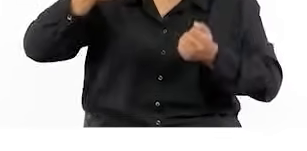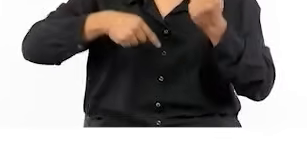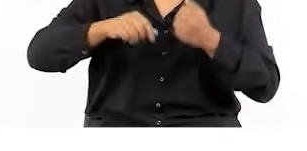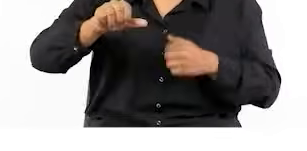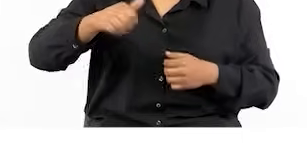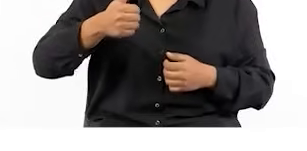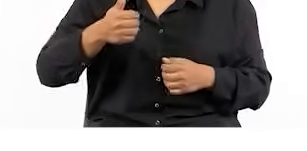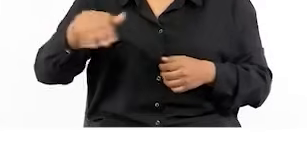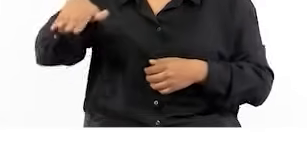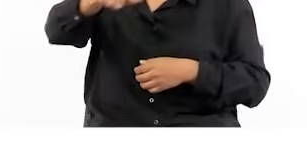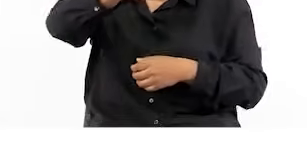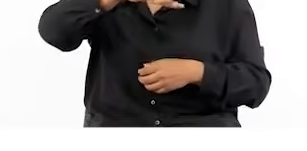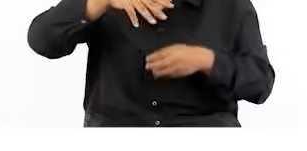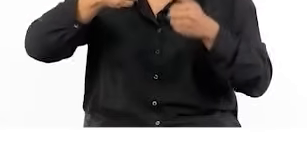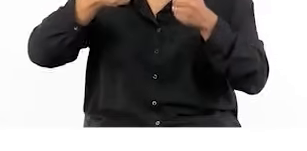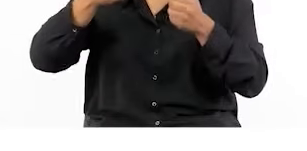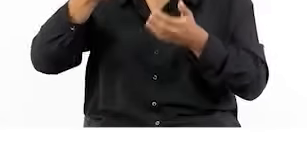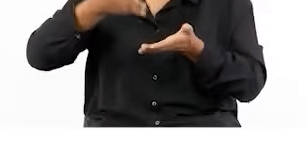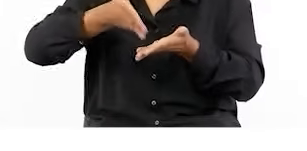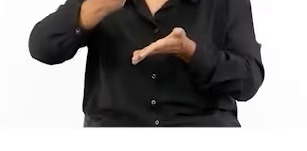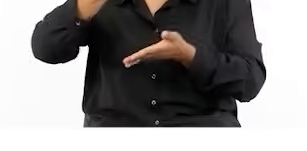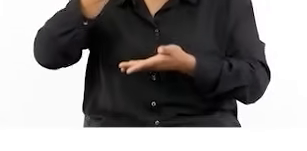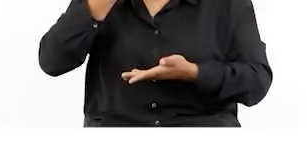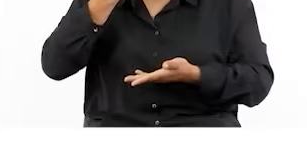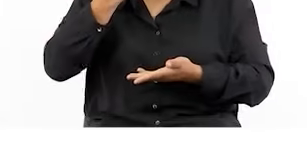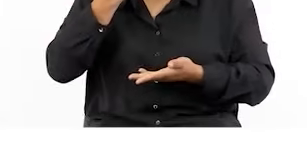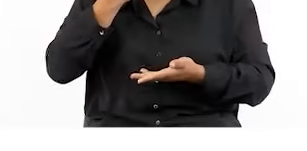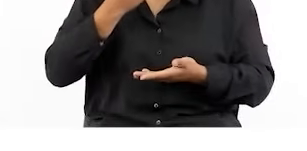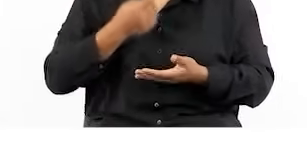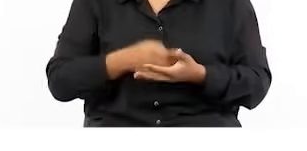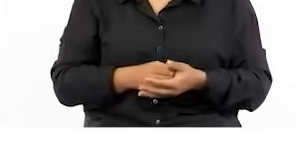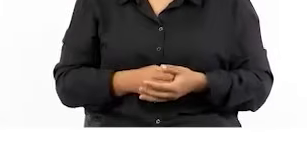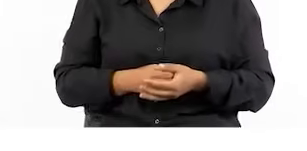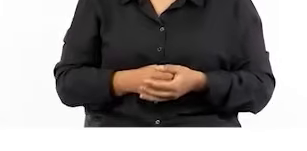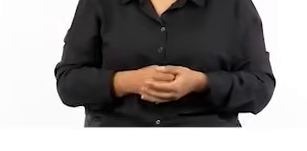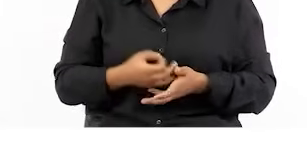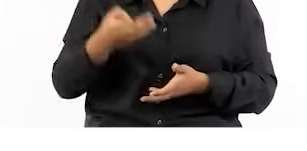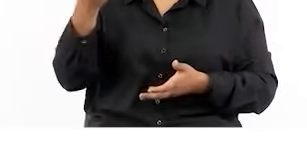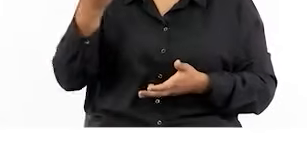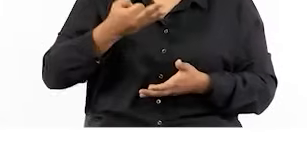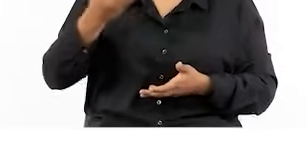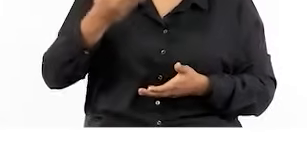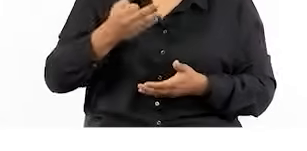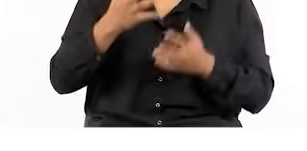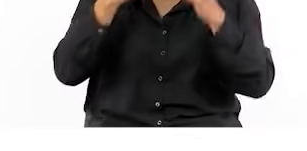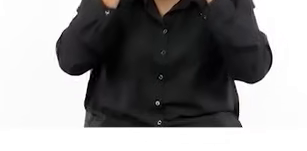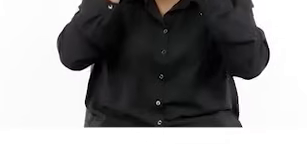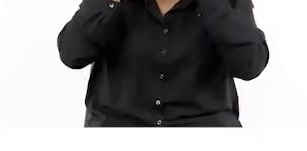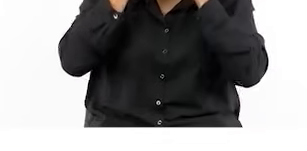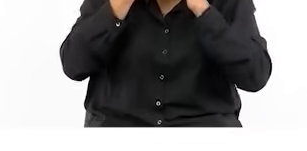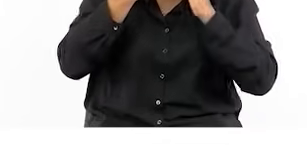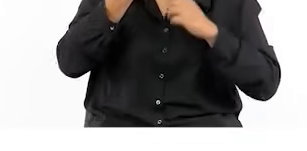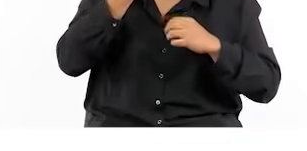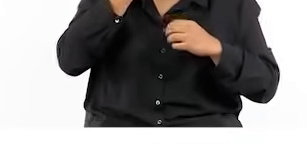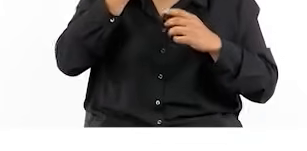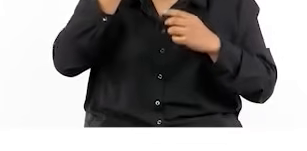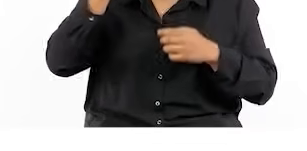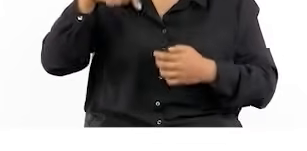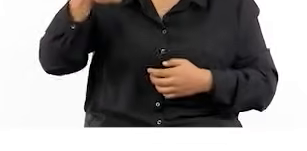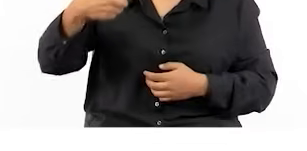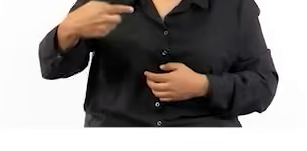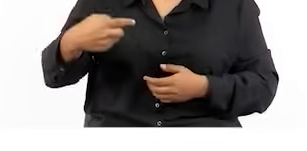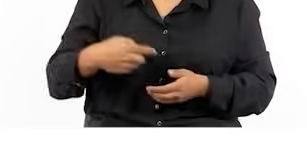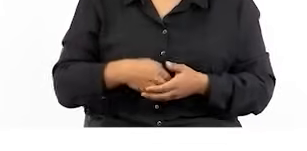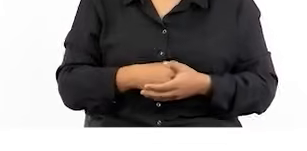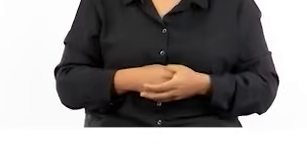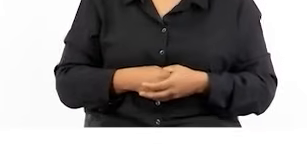Hay suelos que son buenos para la agricultura, otros podrían ser buenos para la ganadería. Eso sí, es